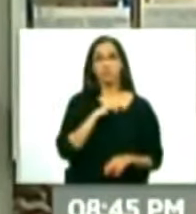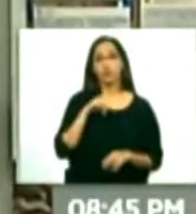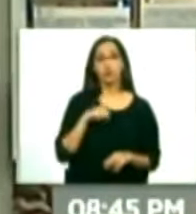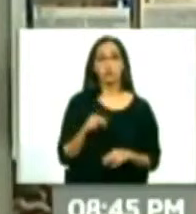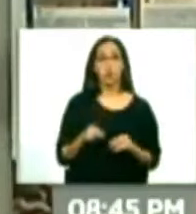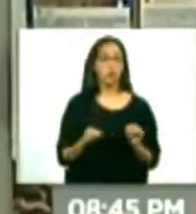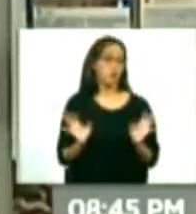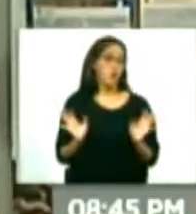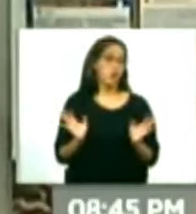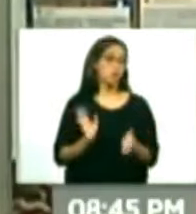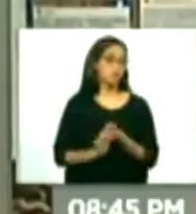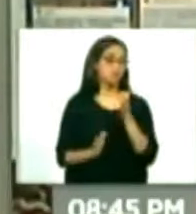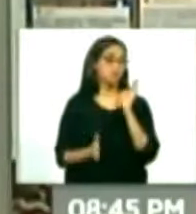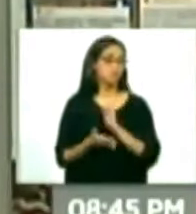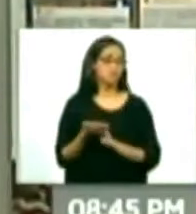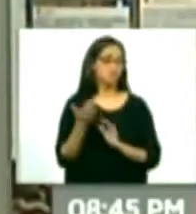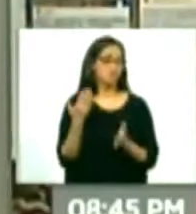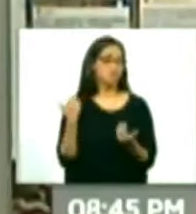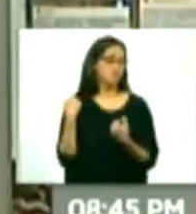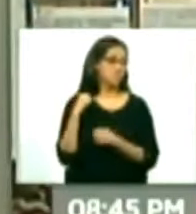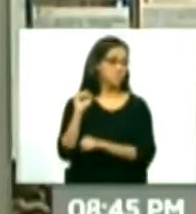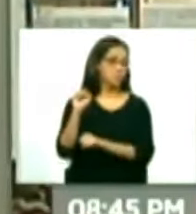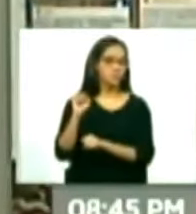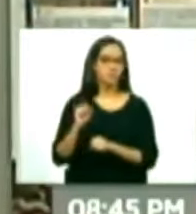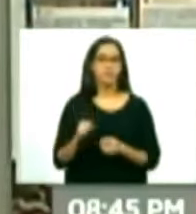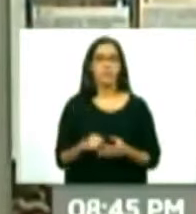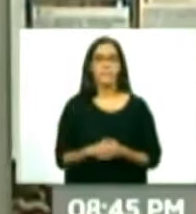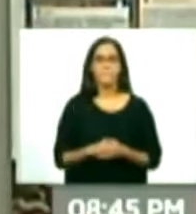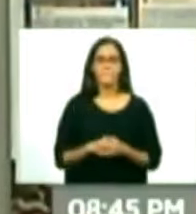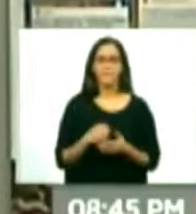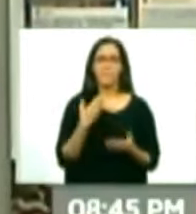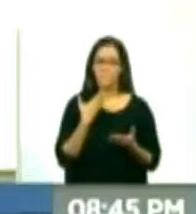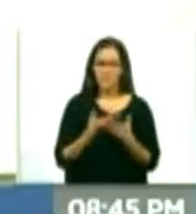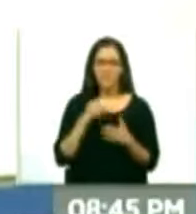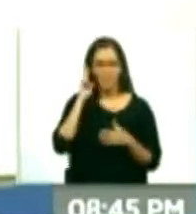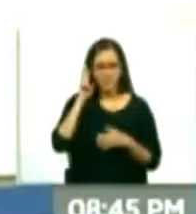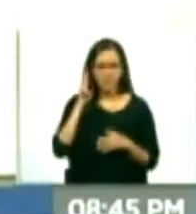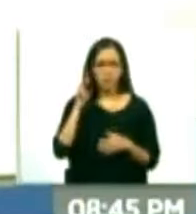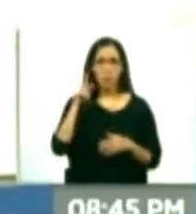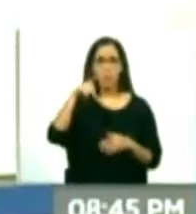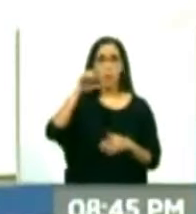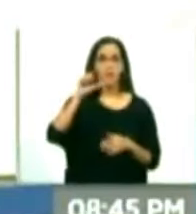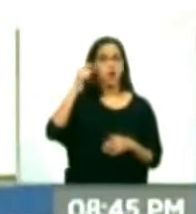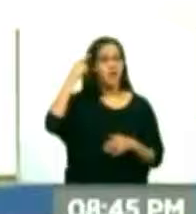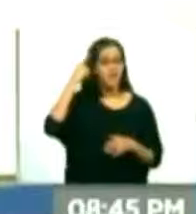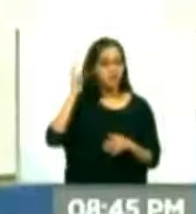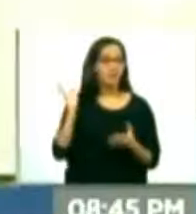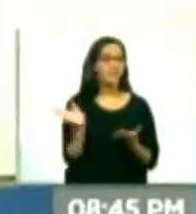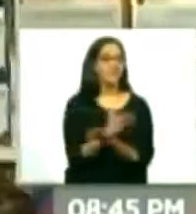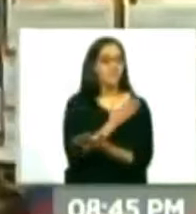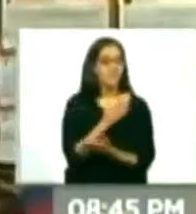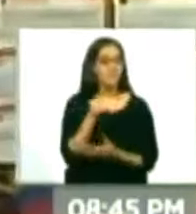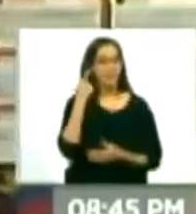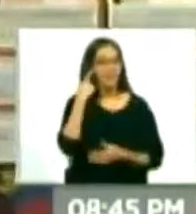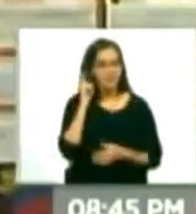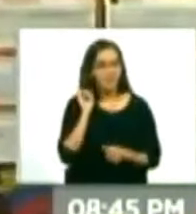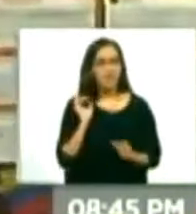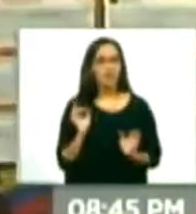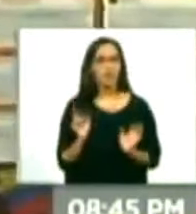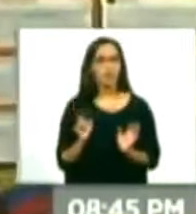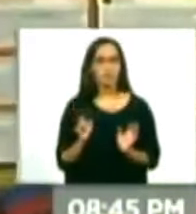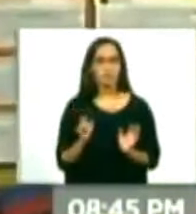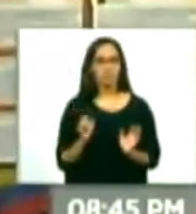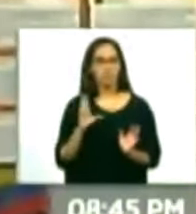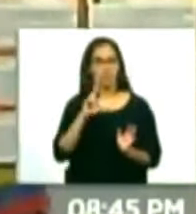los desentendidos, pues. Exige respeto. Pompeo, creo que Pompeo va de salida, creo. Todo indica que es